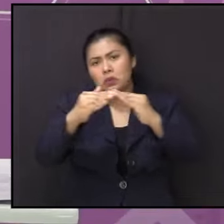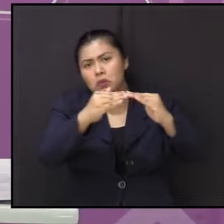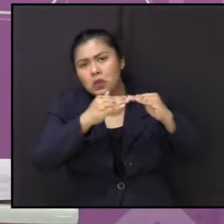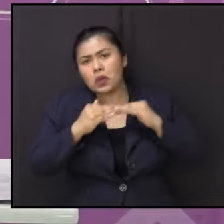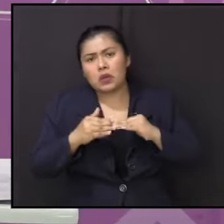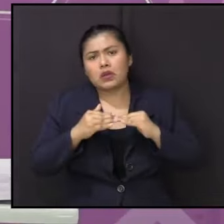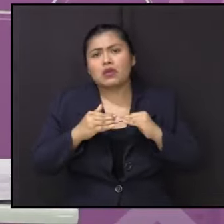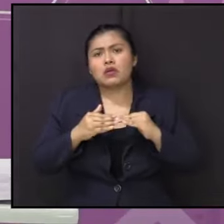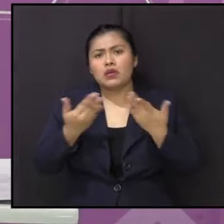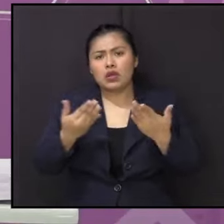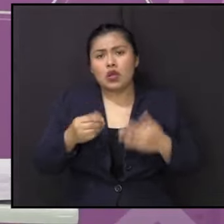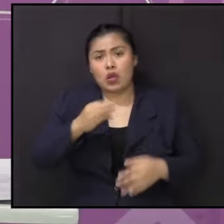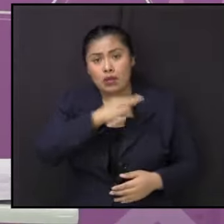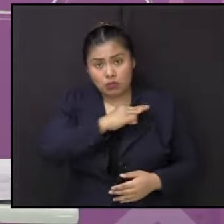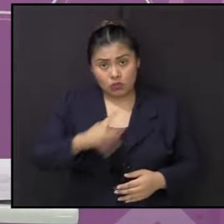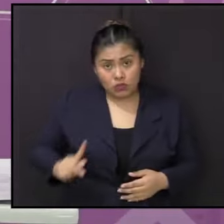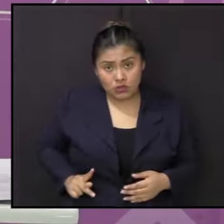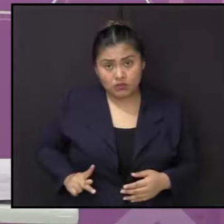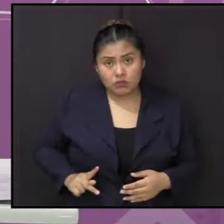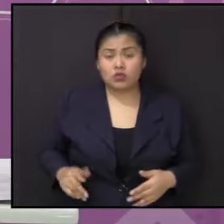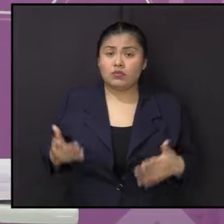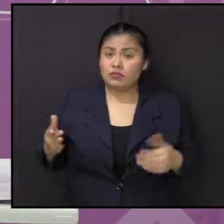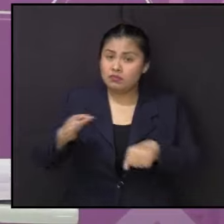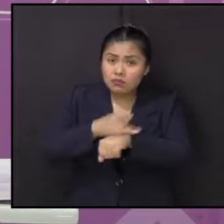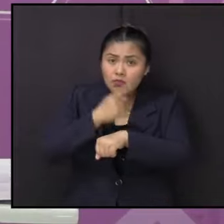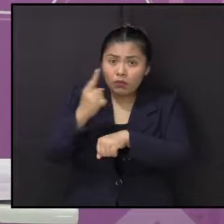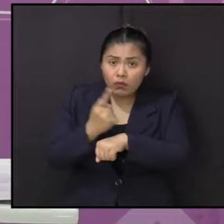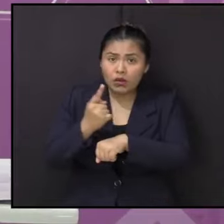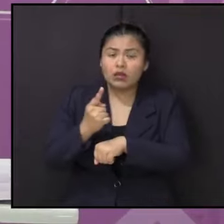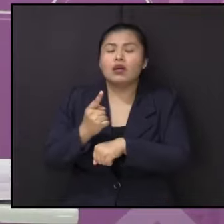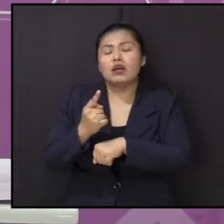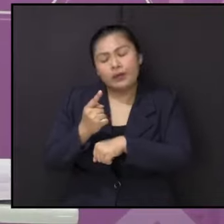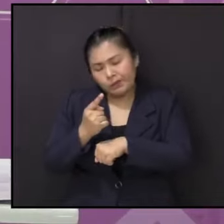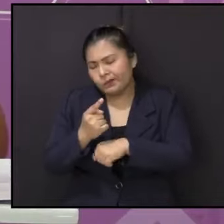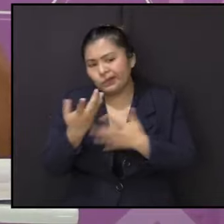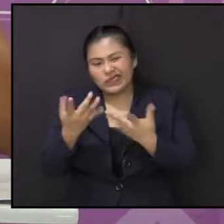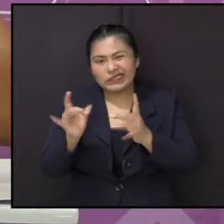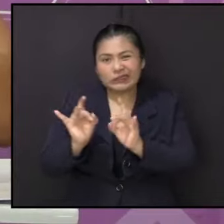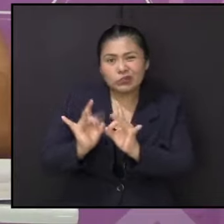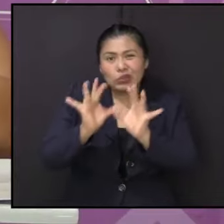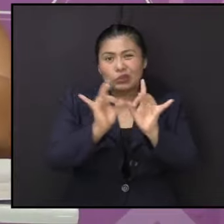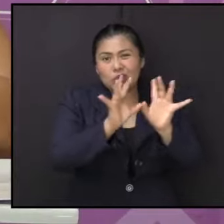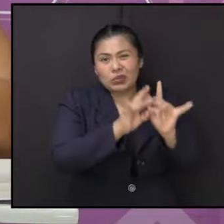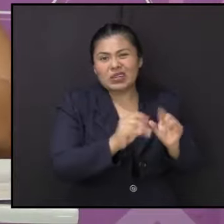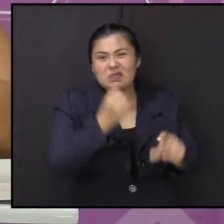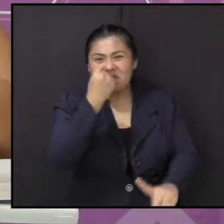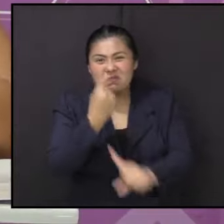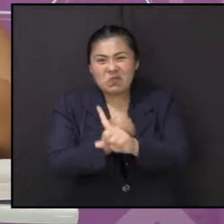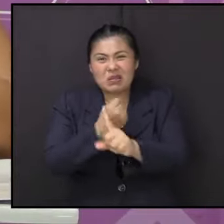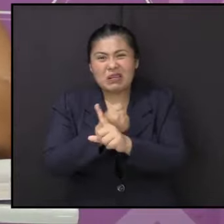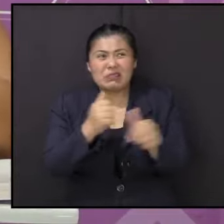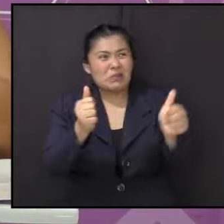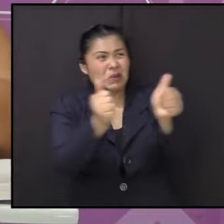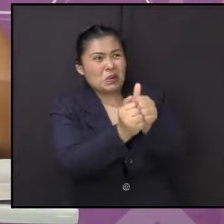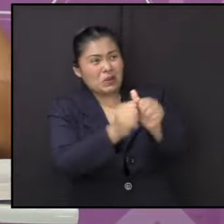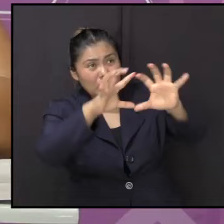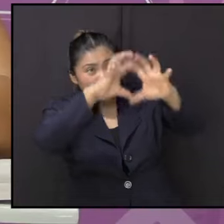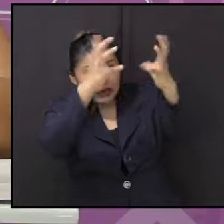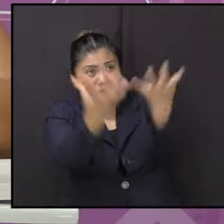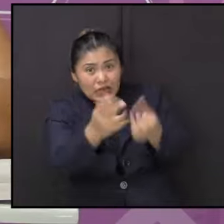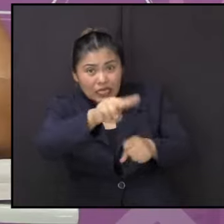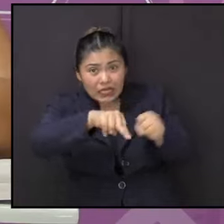sobre todo con el municipio en el que están, para que justamente no tengan este tipo de situaciones medioambientales e inclusive de salud con todos